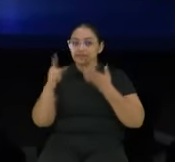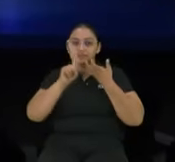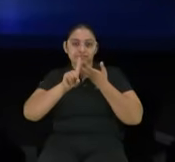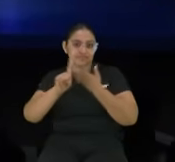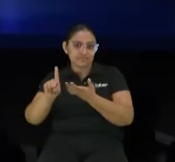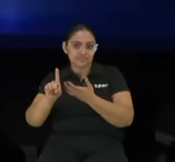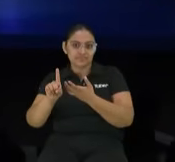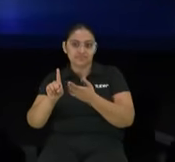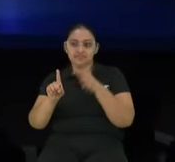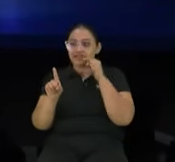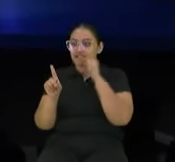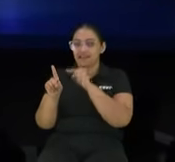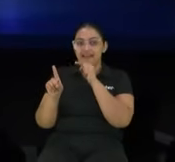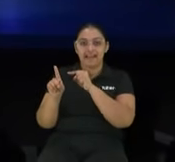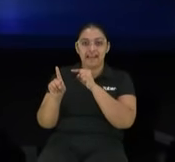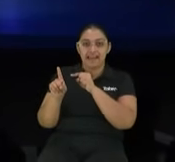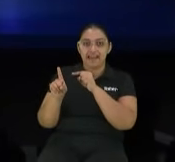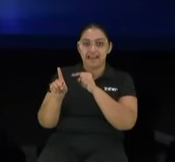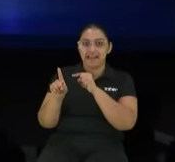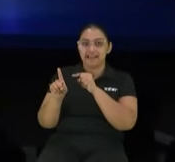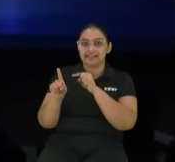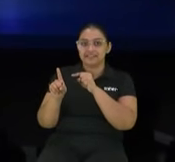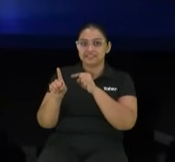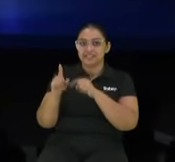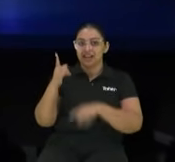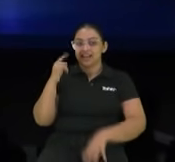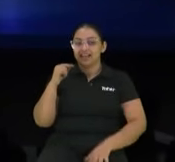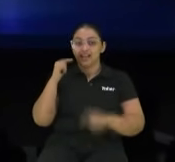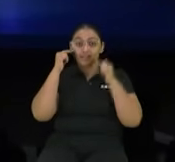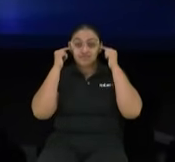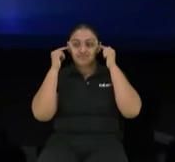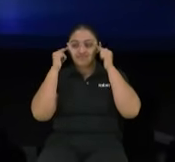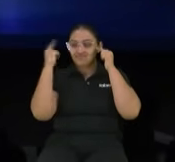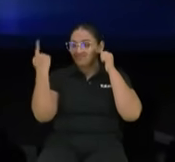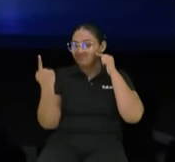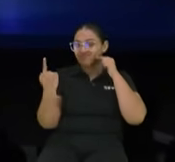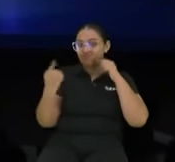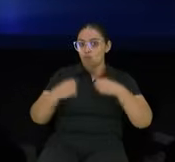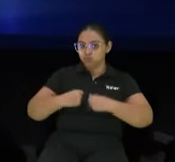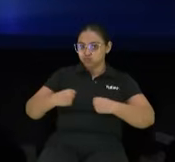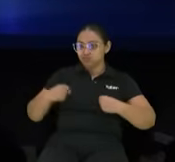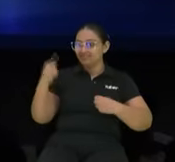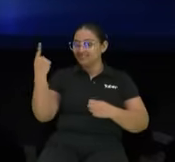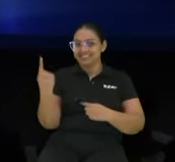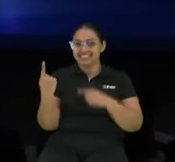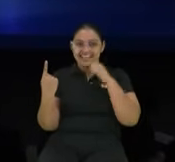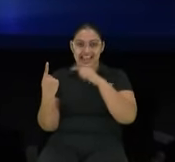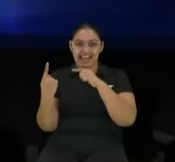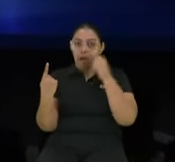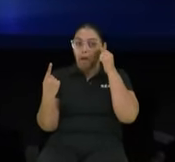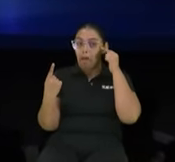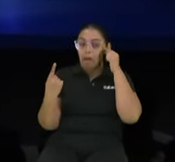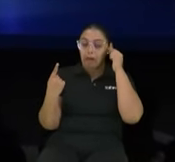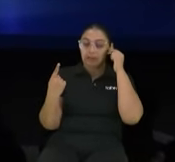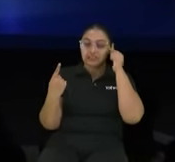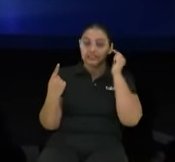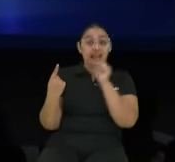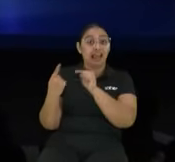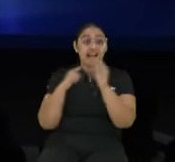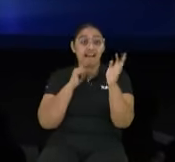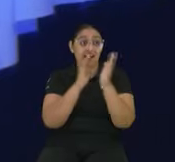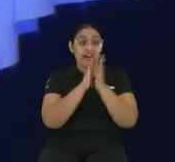Kim hil Amén igualito lo tenemos en el tber Kim H estaba alabando al